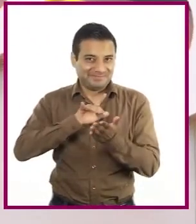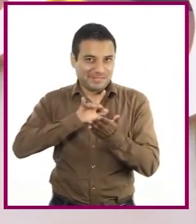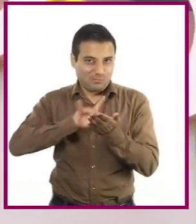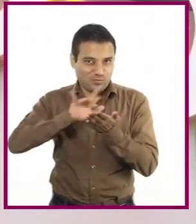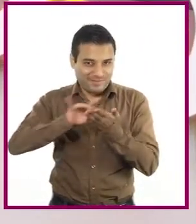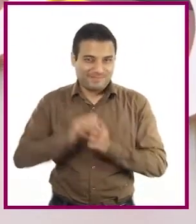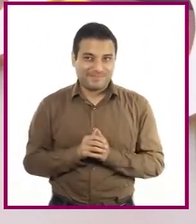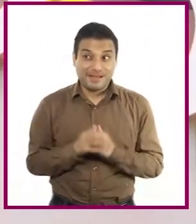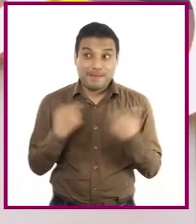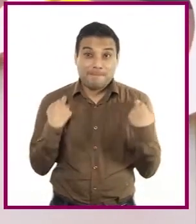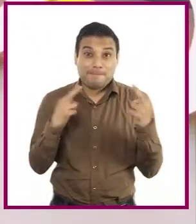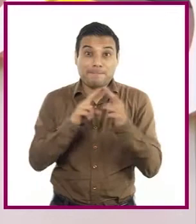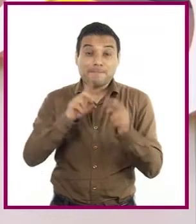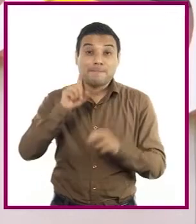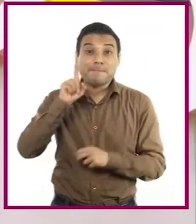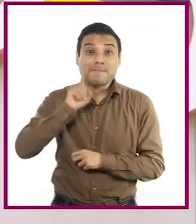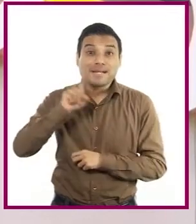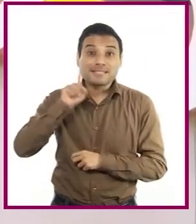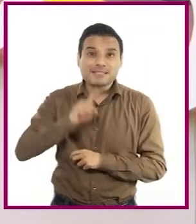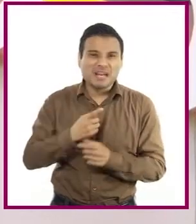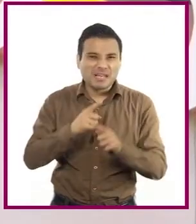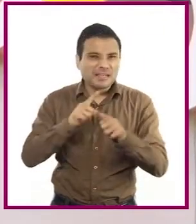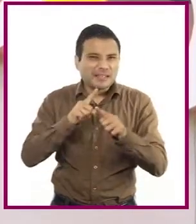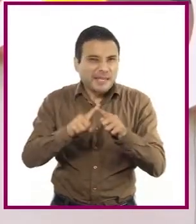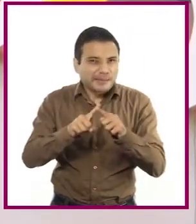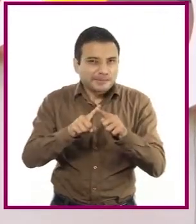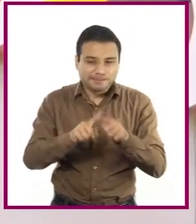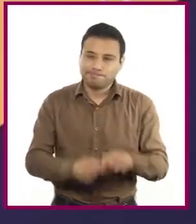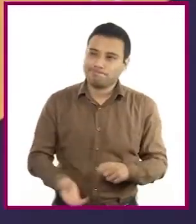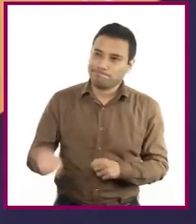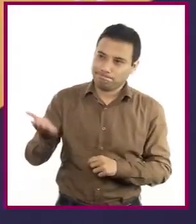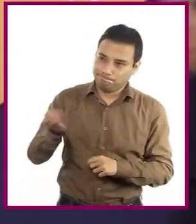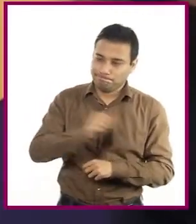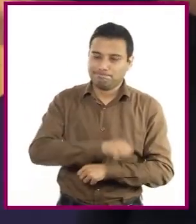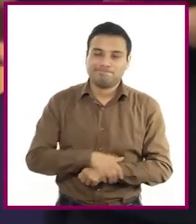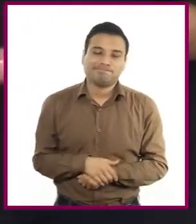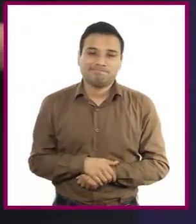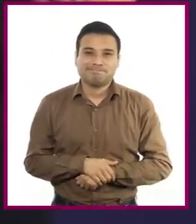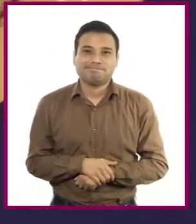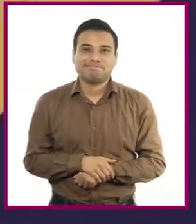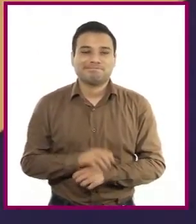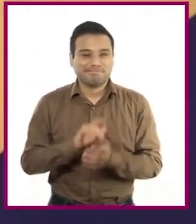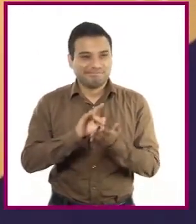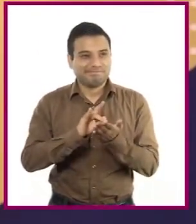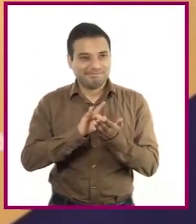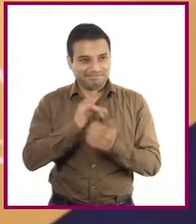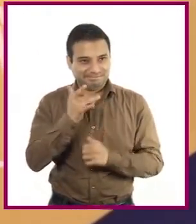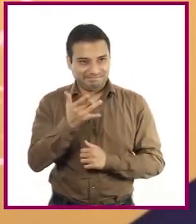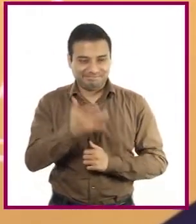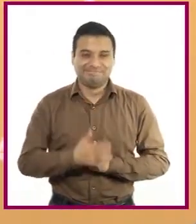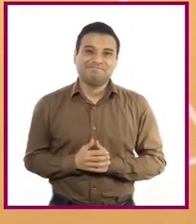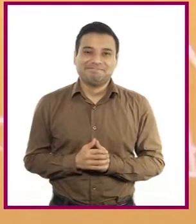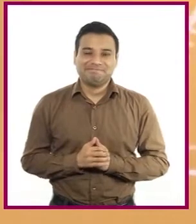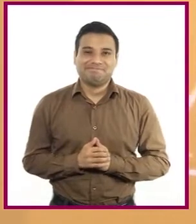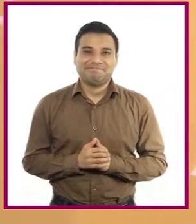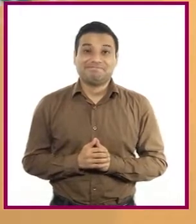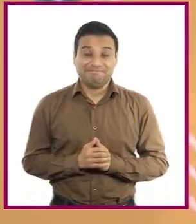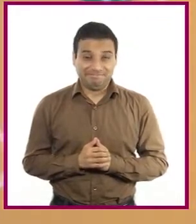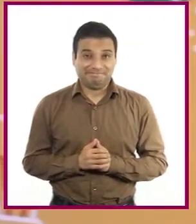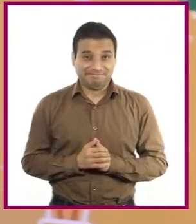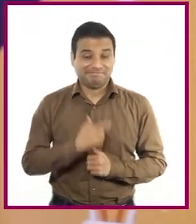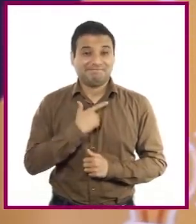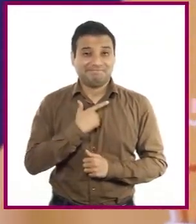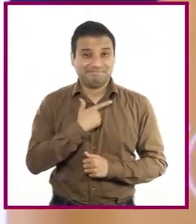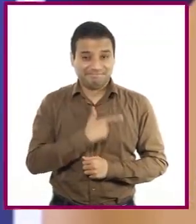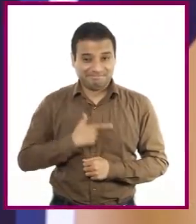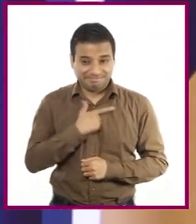impartida por la profesora Leticia Conejo. Bienvenida, maestra. Gracias, Leslie. También me da mucho gusto compartir